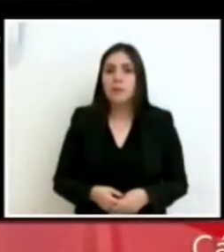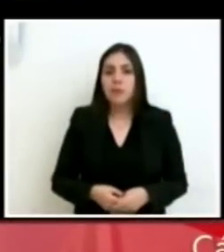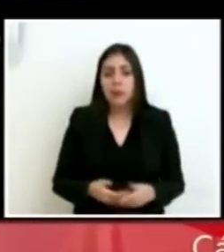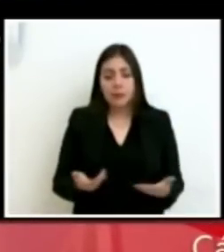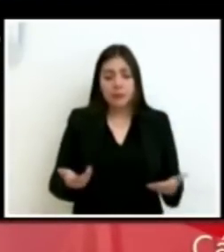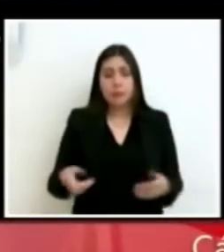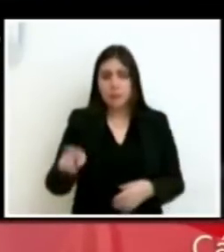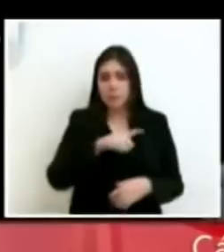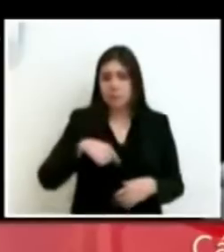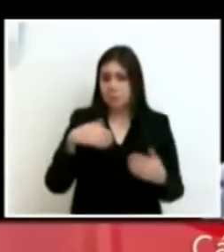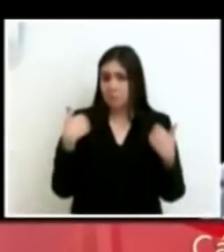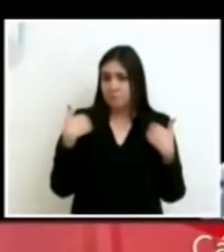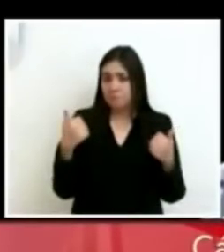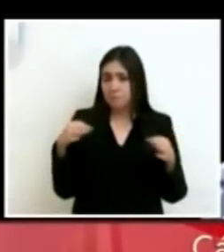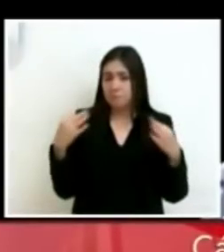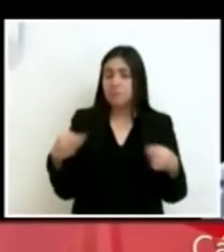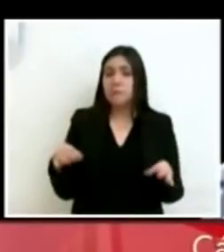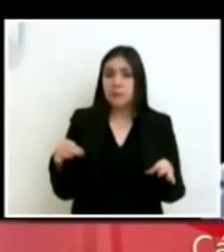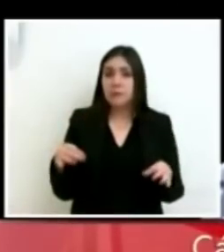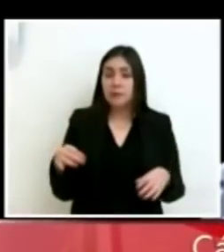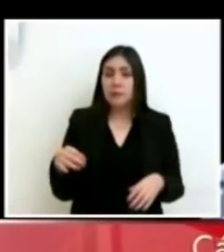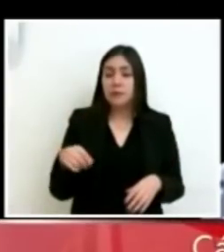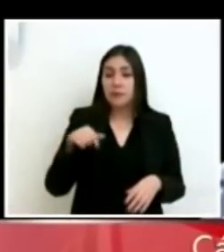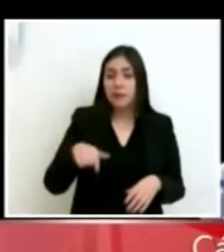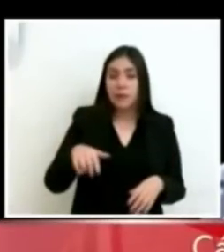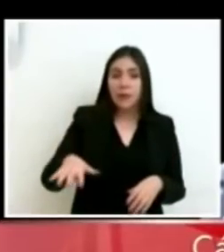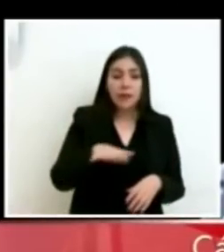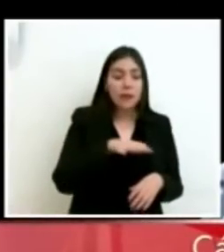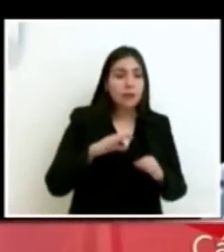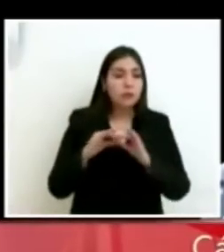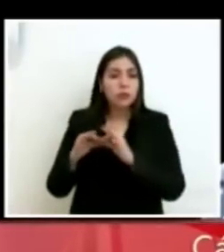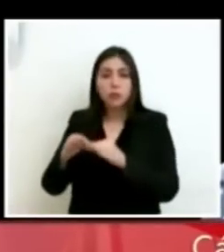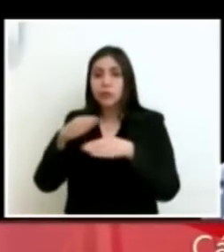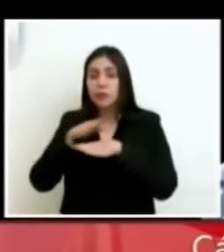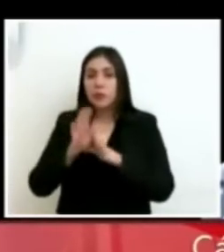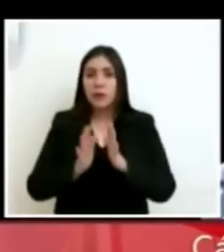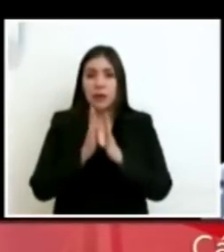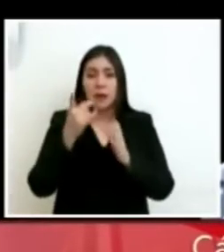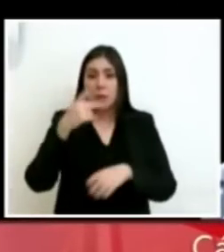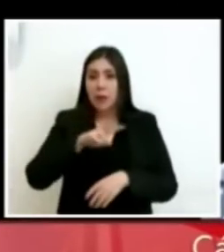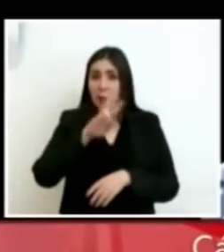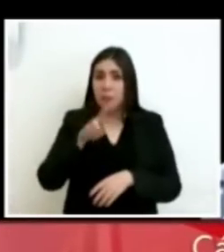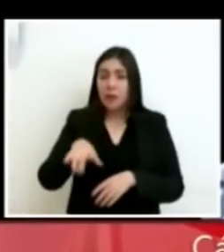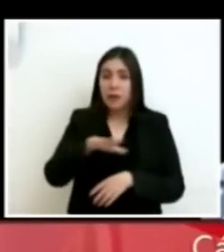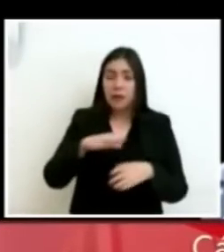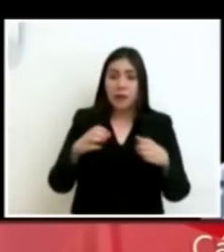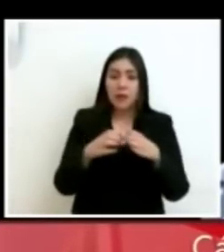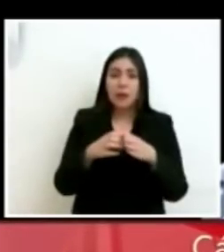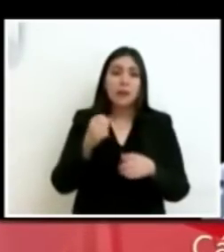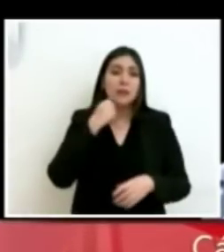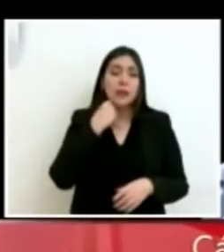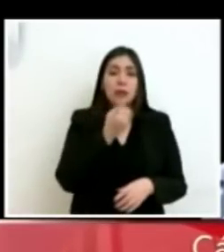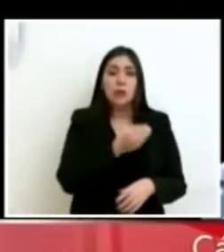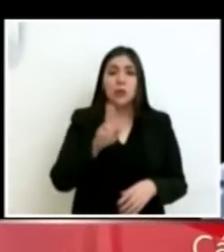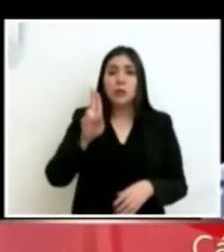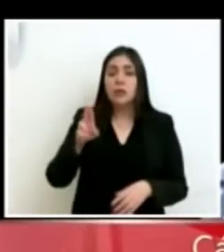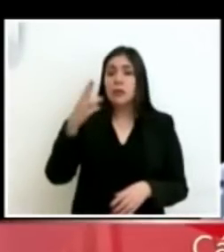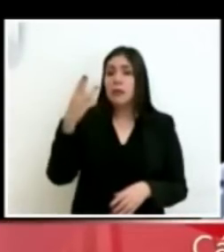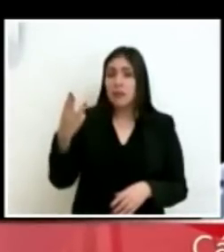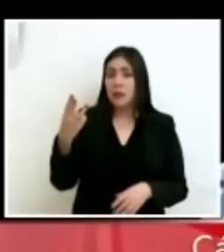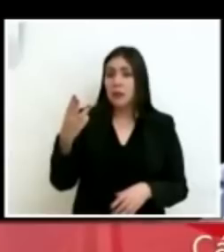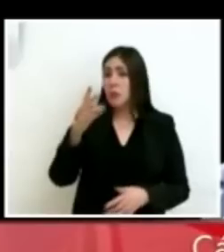democracia, pero son un movimiento de 83 senadoras y senadores, nada más. Eso fue lo que les dio el